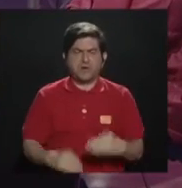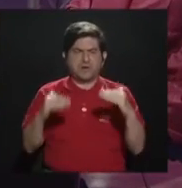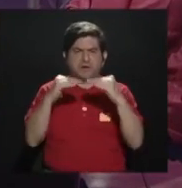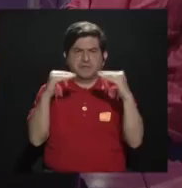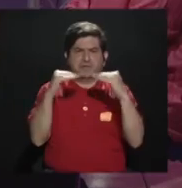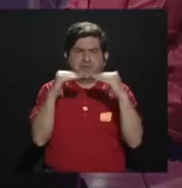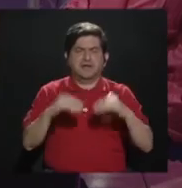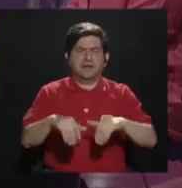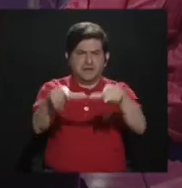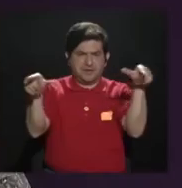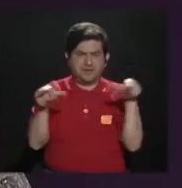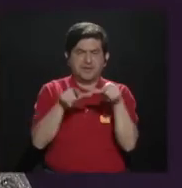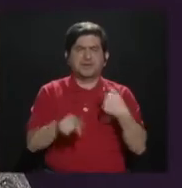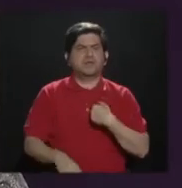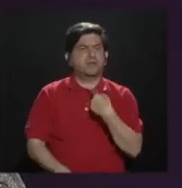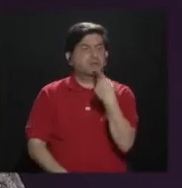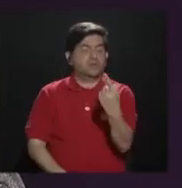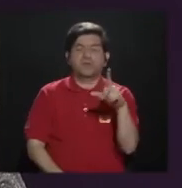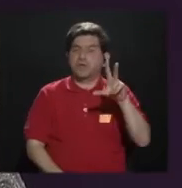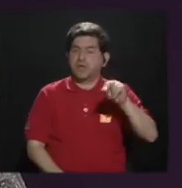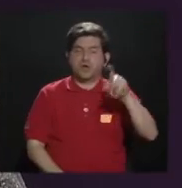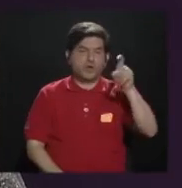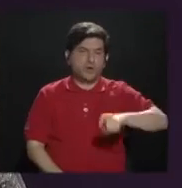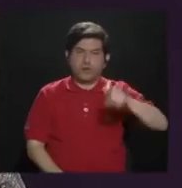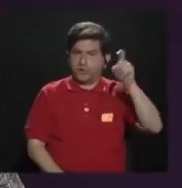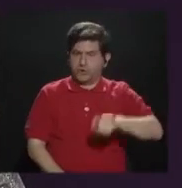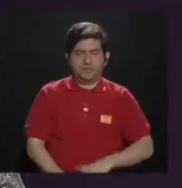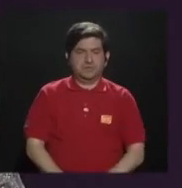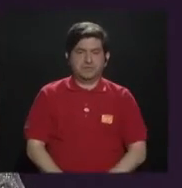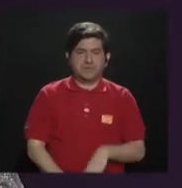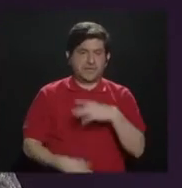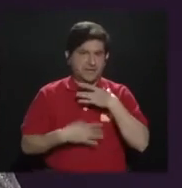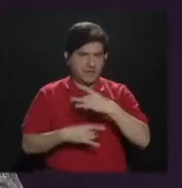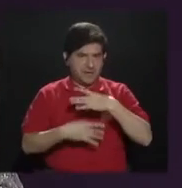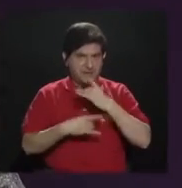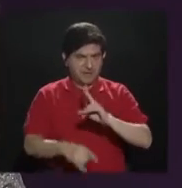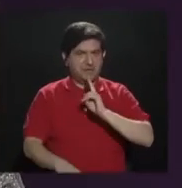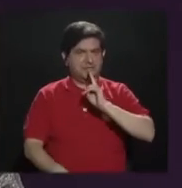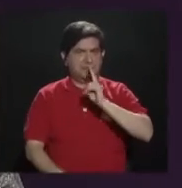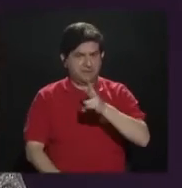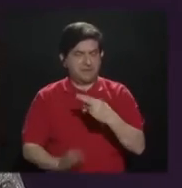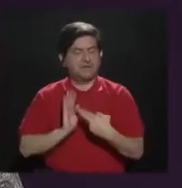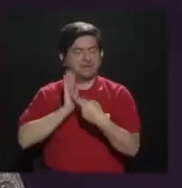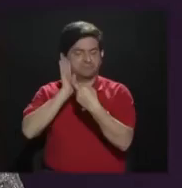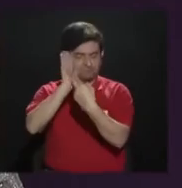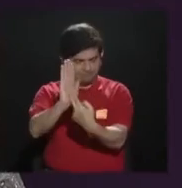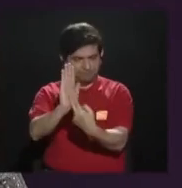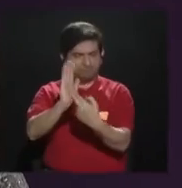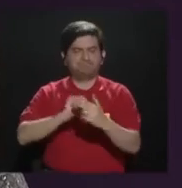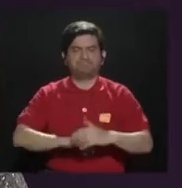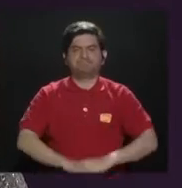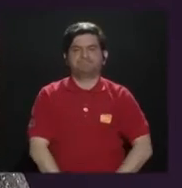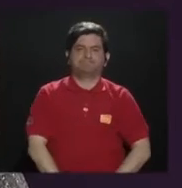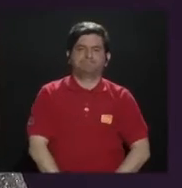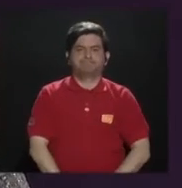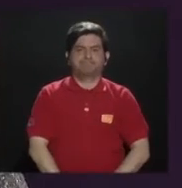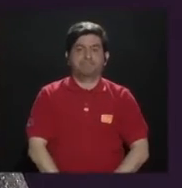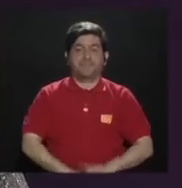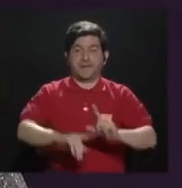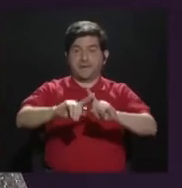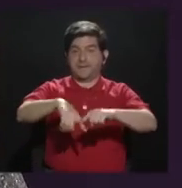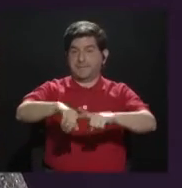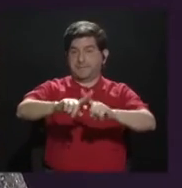local? Pues yo le diría que no necesariamente esos intereses son realmente representados.